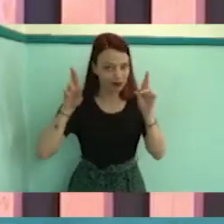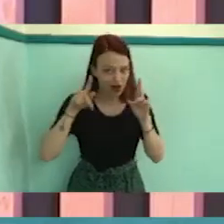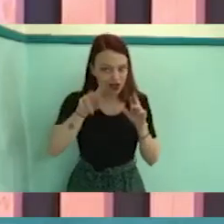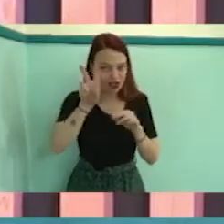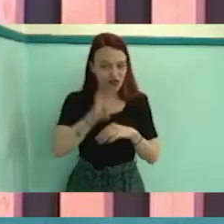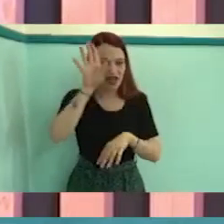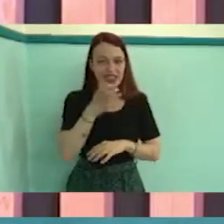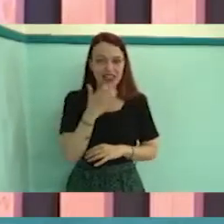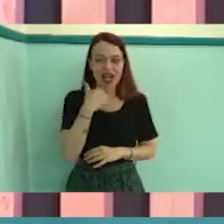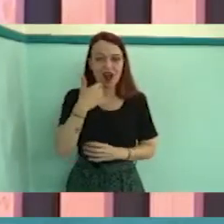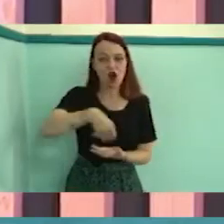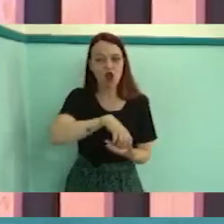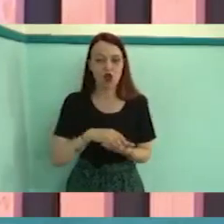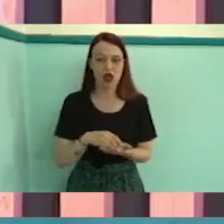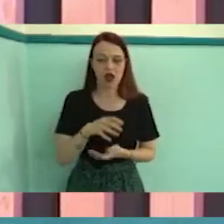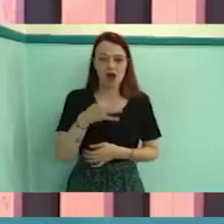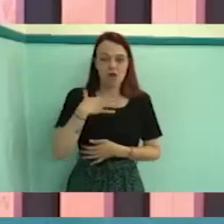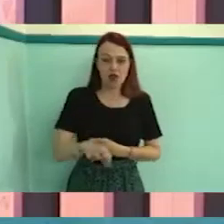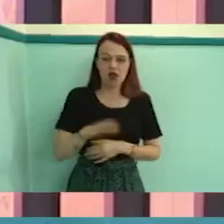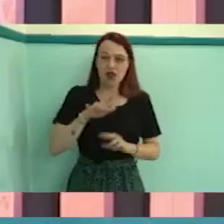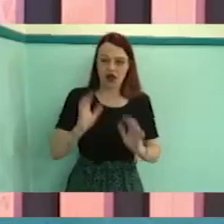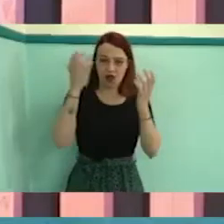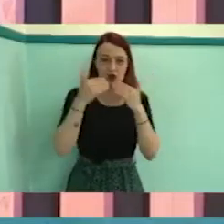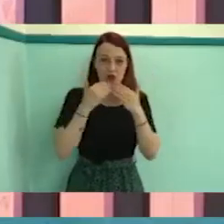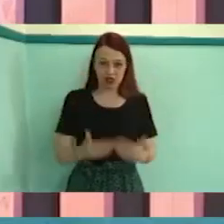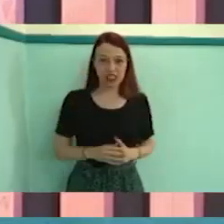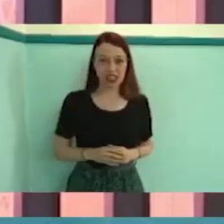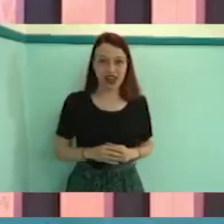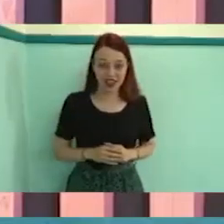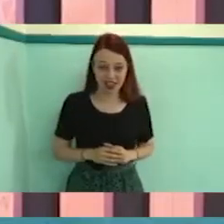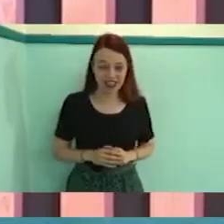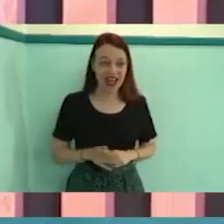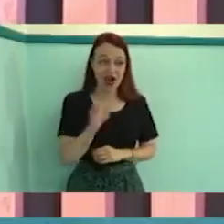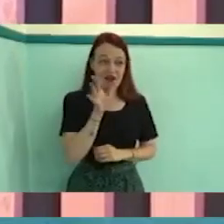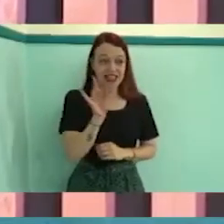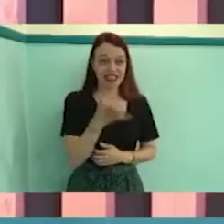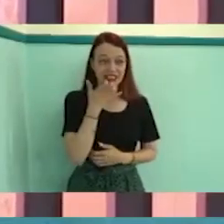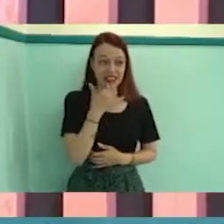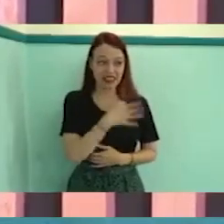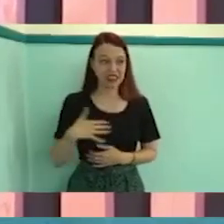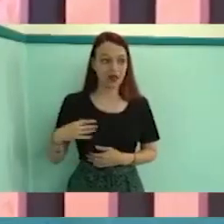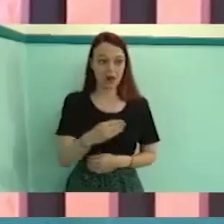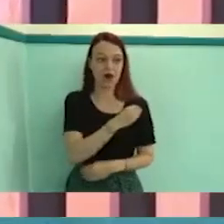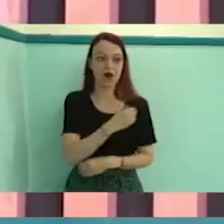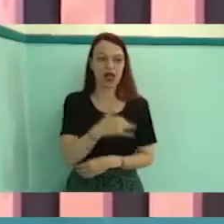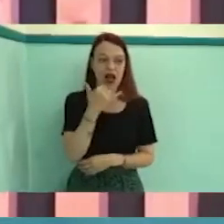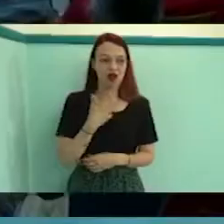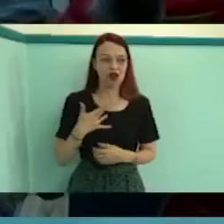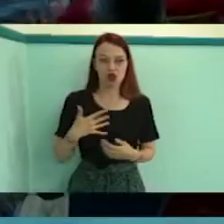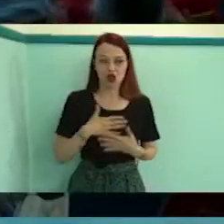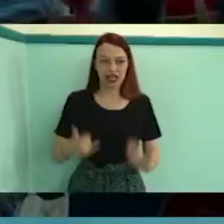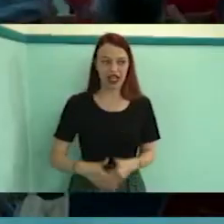te sirva para si tenías dudas pues tomar un poquito de esa Revolución muchísimas gracias y ahora sí pues si tenéis preguntas o lo que sea estoy aquí para